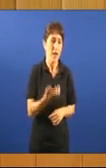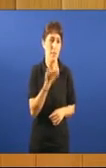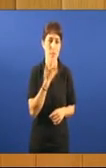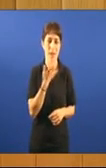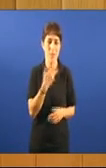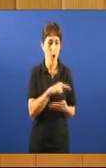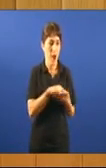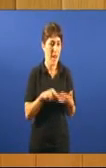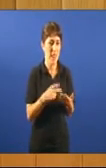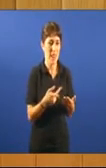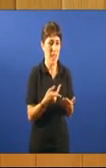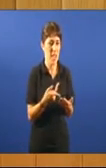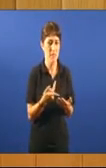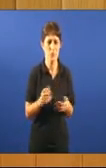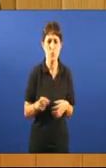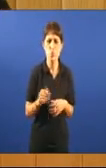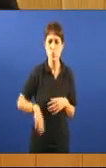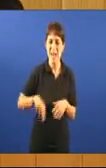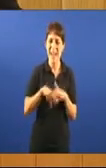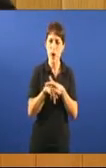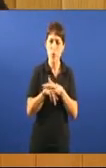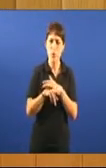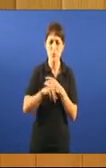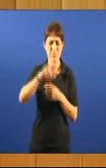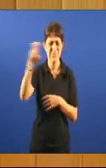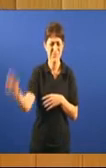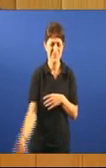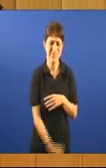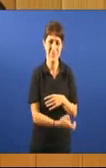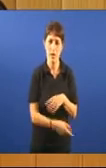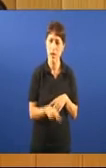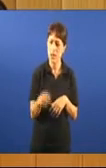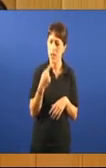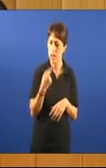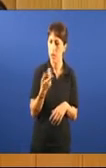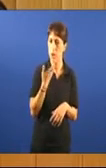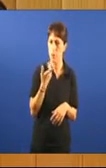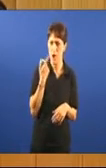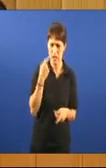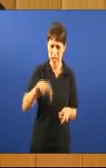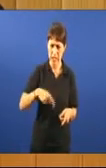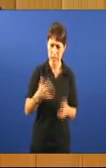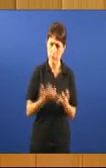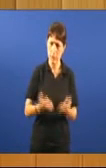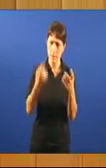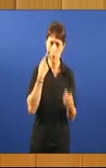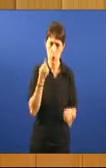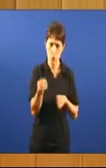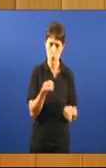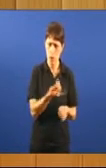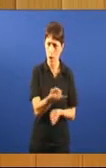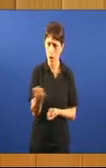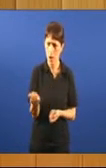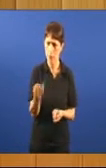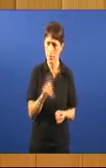da península. Vostede mesmo recoñecía na última sesión de control, aínda que cometese o atrevemento de atribuirse